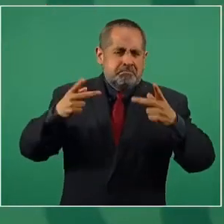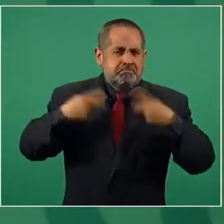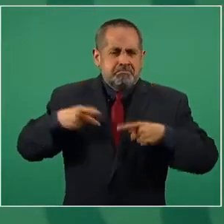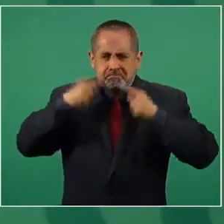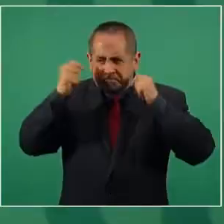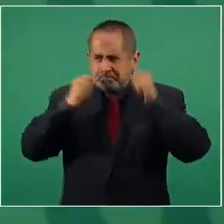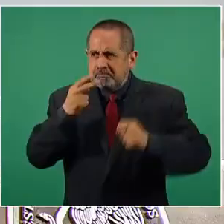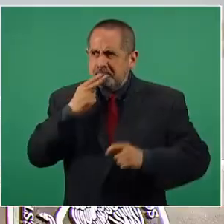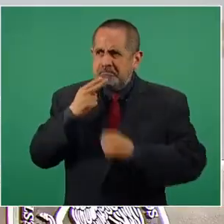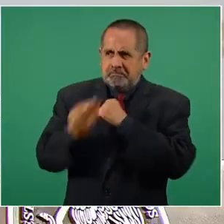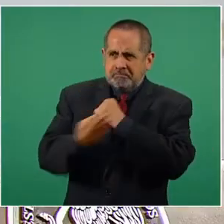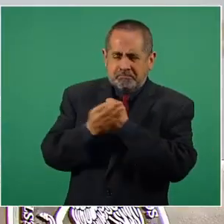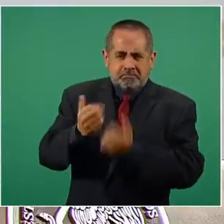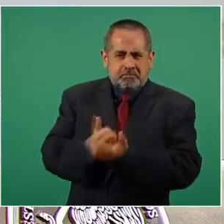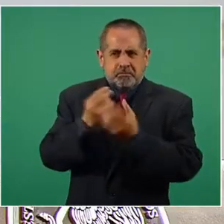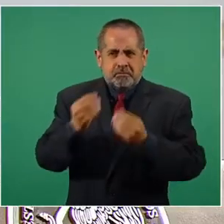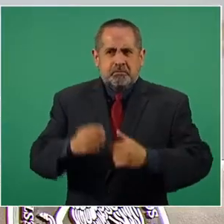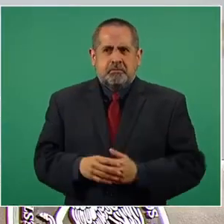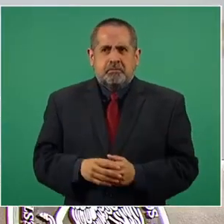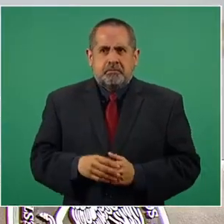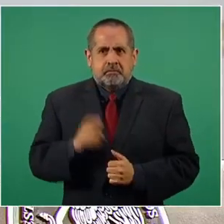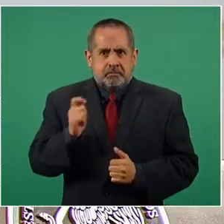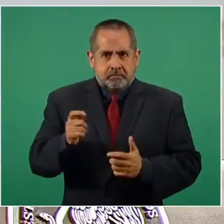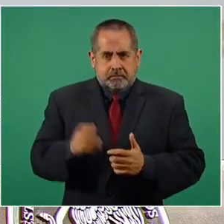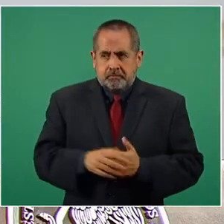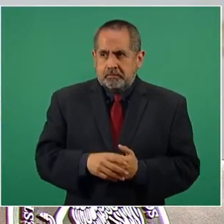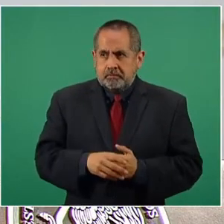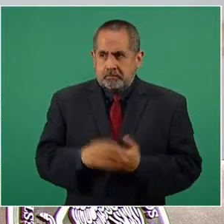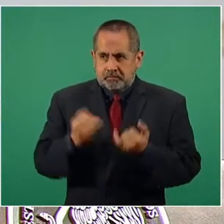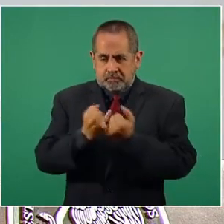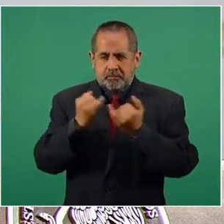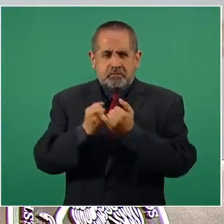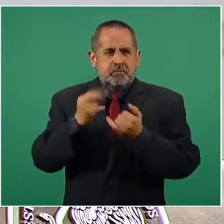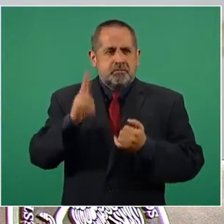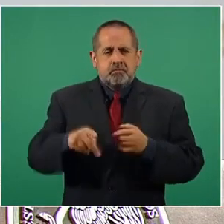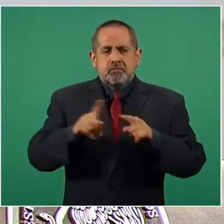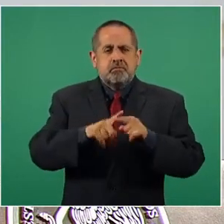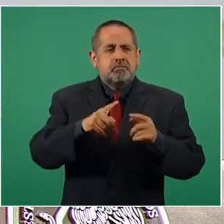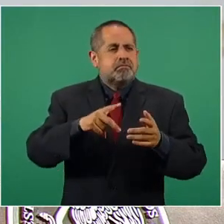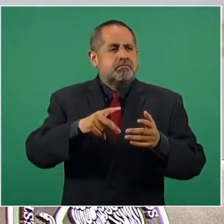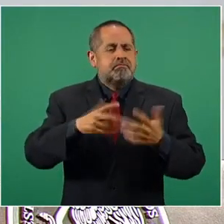gente. Es como los ingenios azucareros.